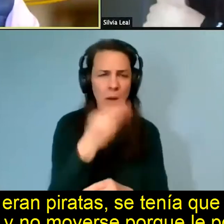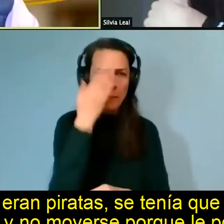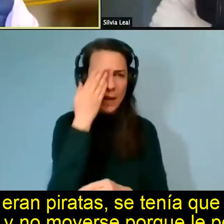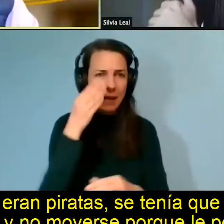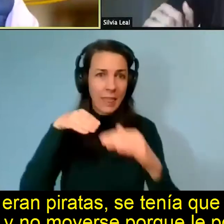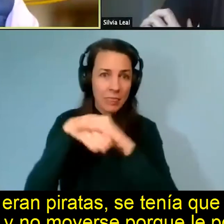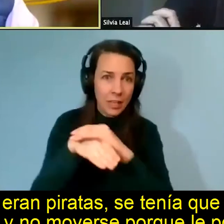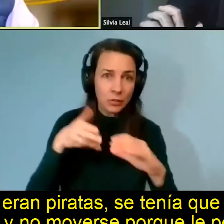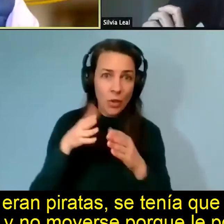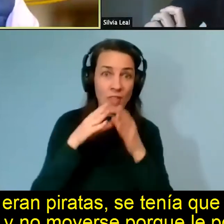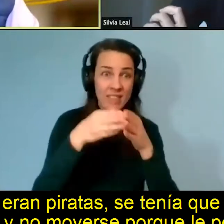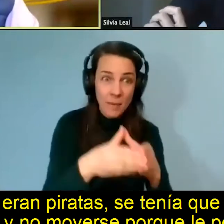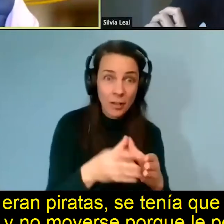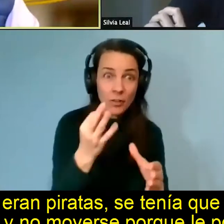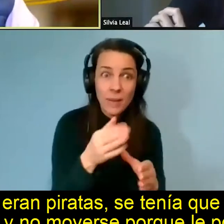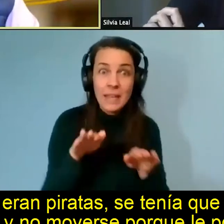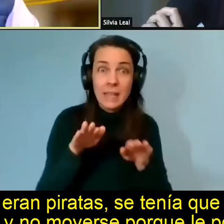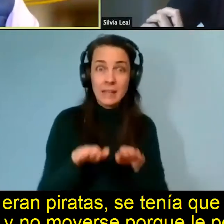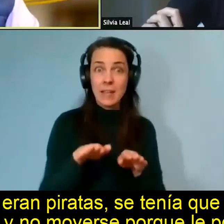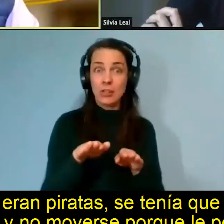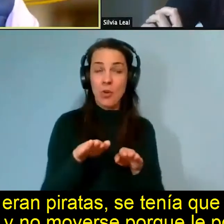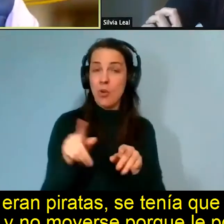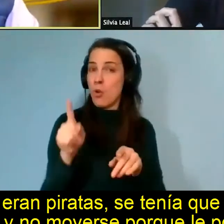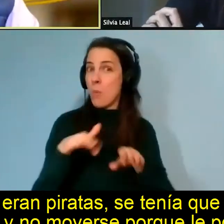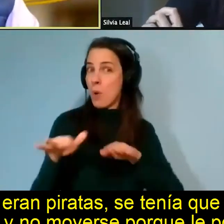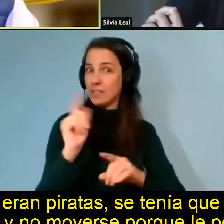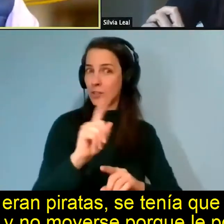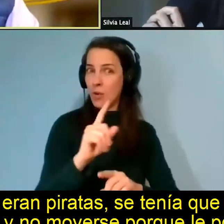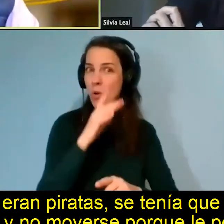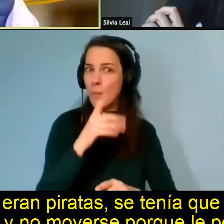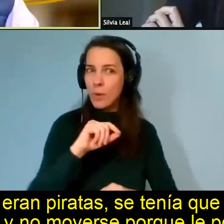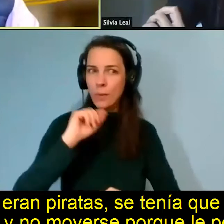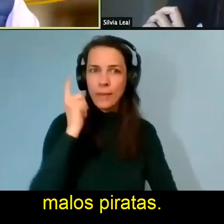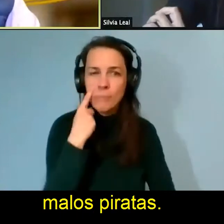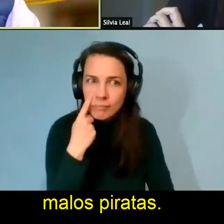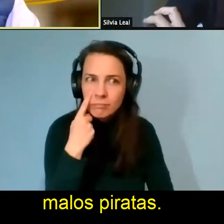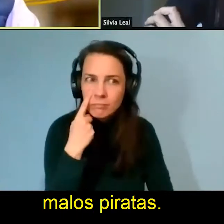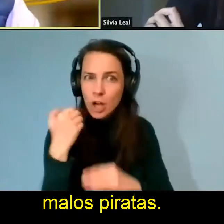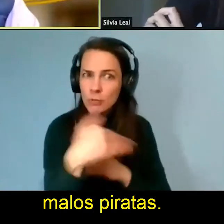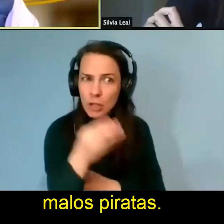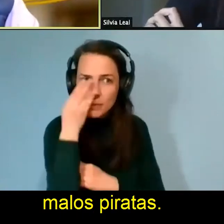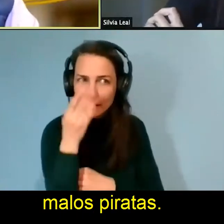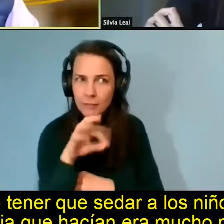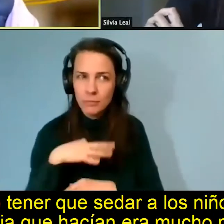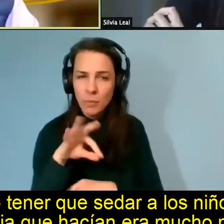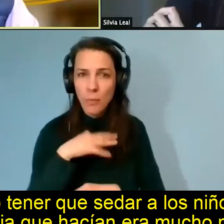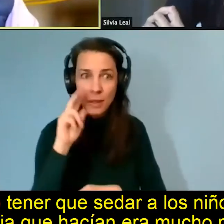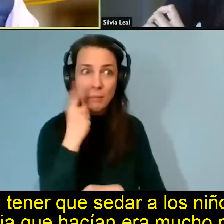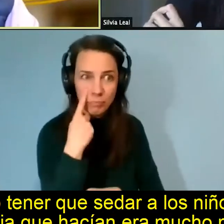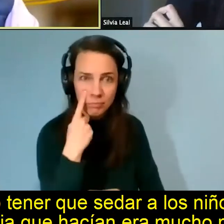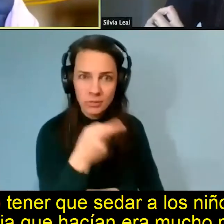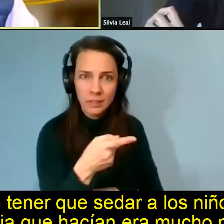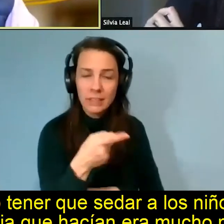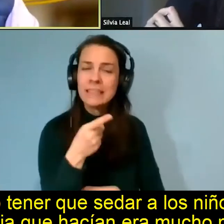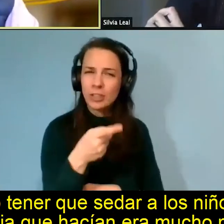que introducir allí, estarse quieto y no moverse porque le podían descubrir los malos piratas. Entonces redujeron